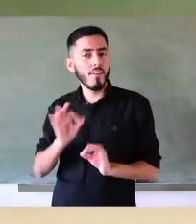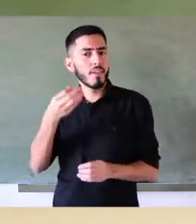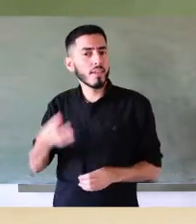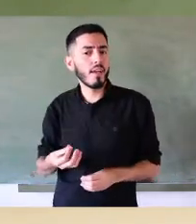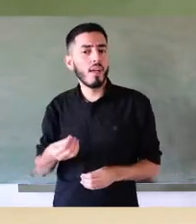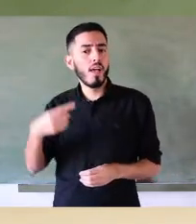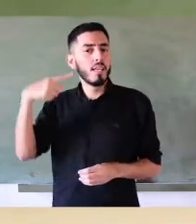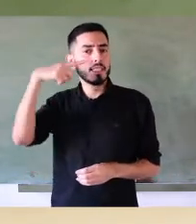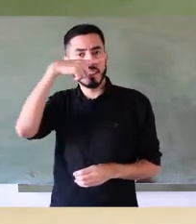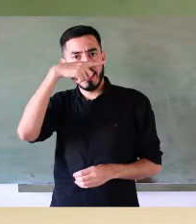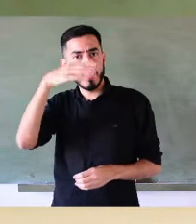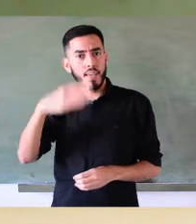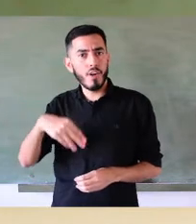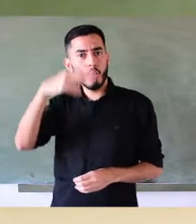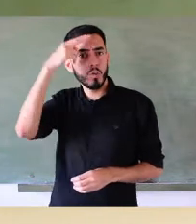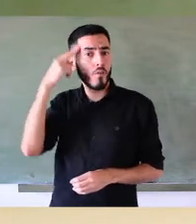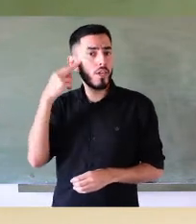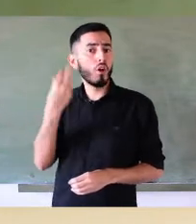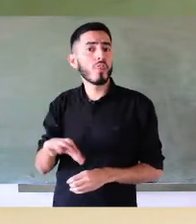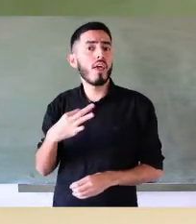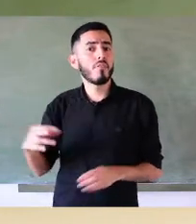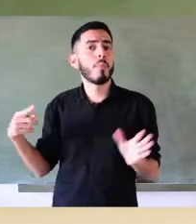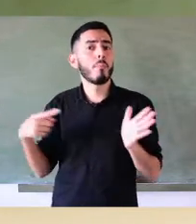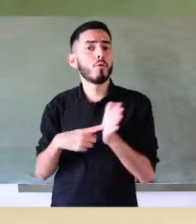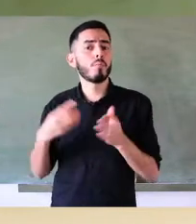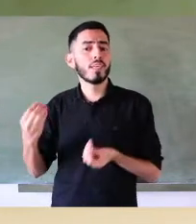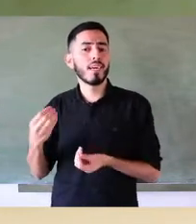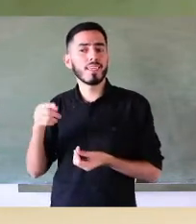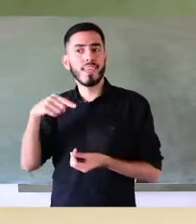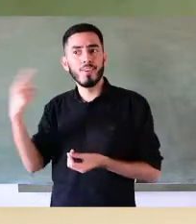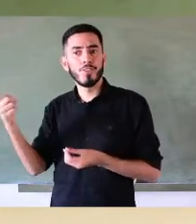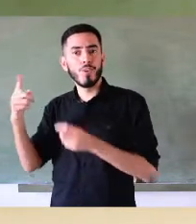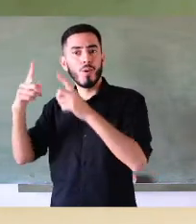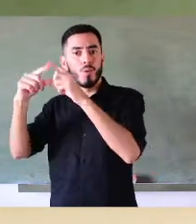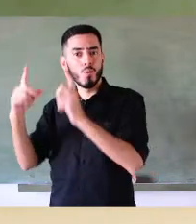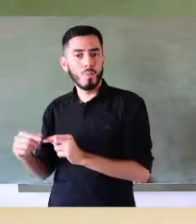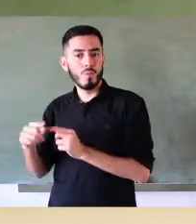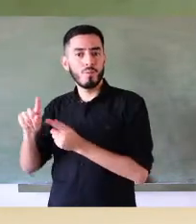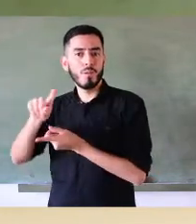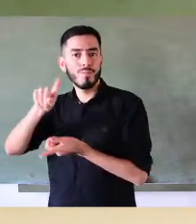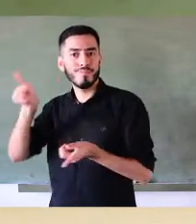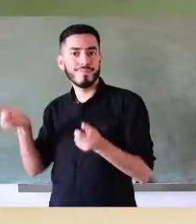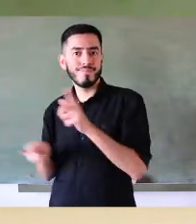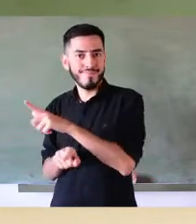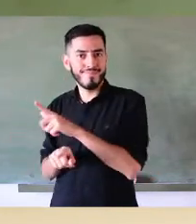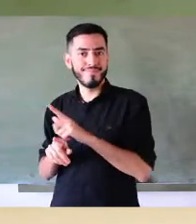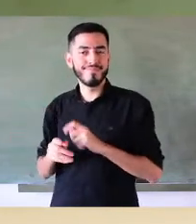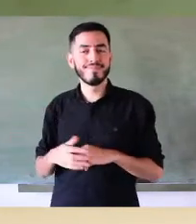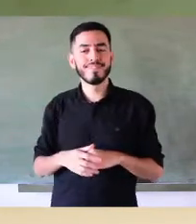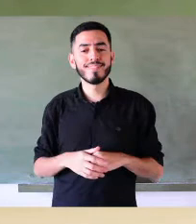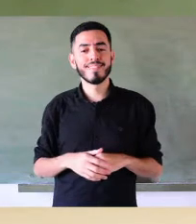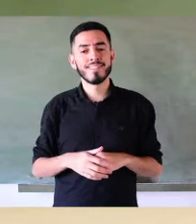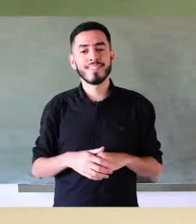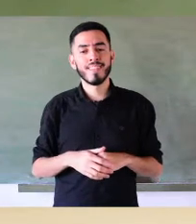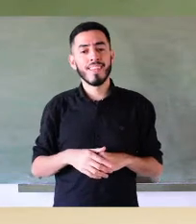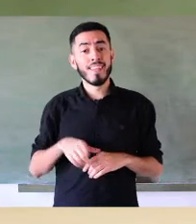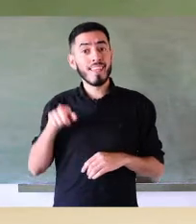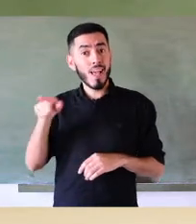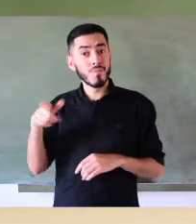7 novenos los debo multiplicar por la inversa de la segunda fracción y con esto podemos